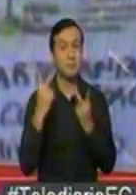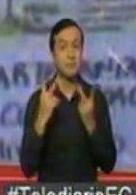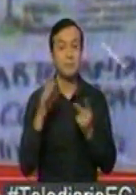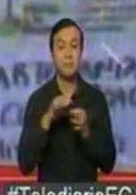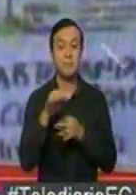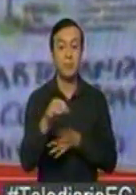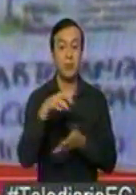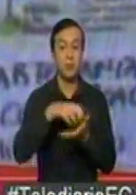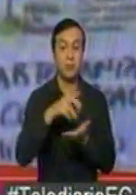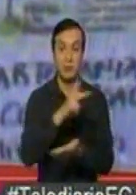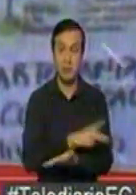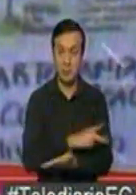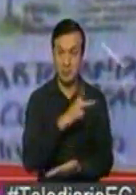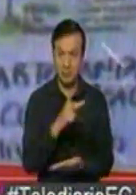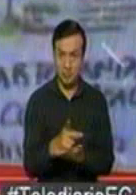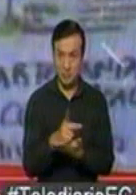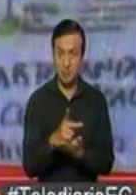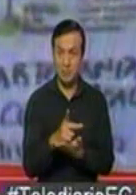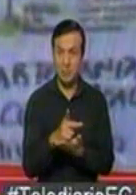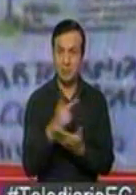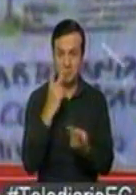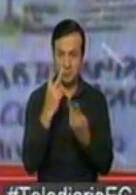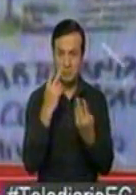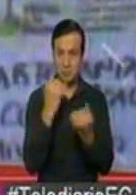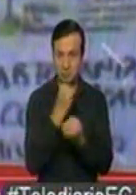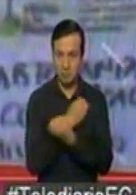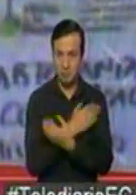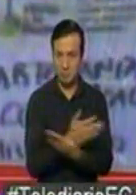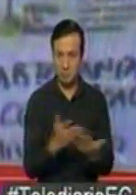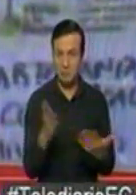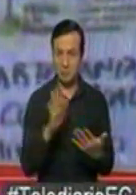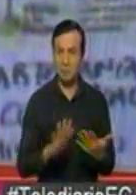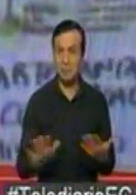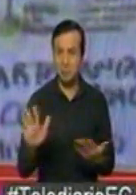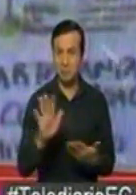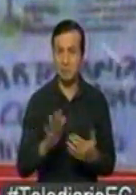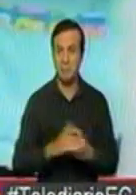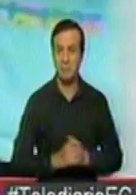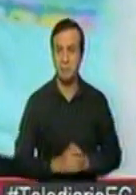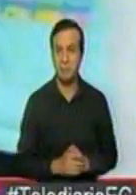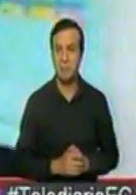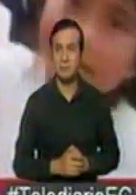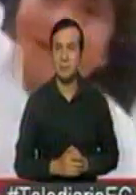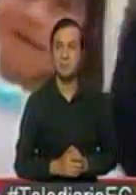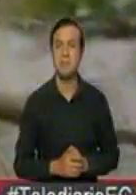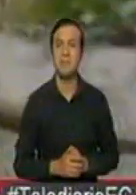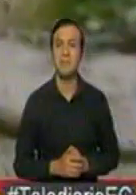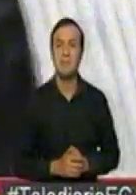la provincia de Pichincha y en el siguiente reportaje conozca en dónde estarán.